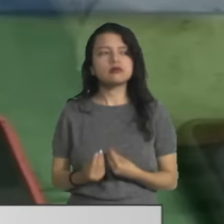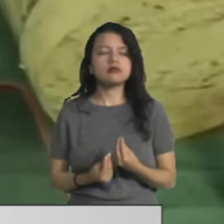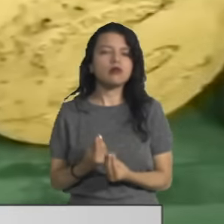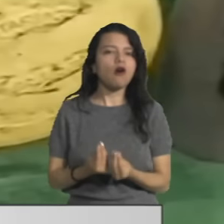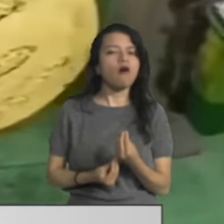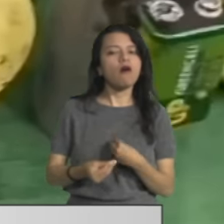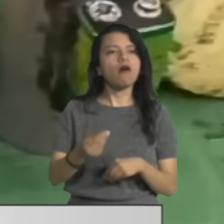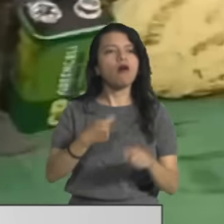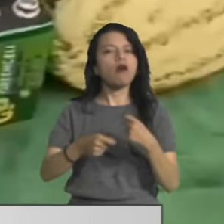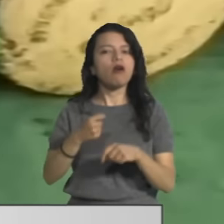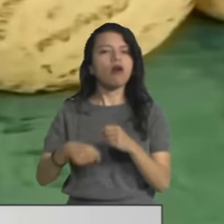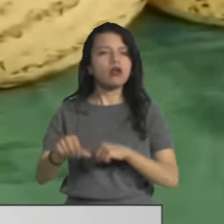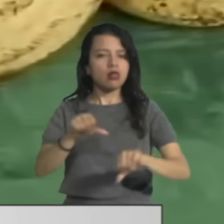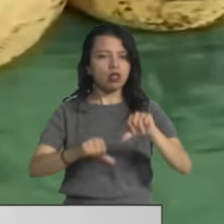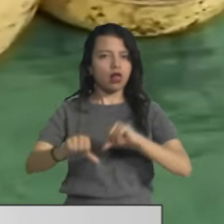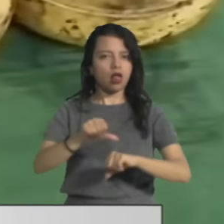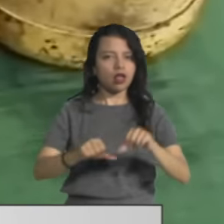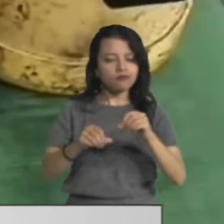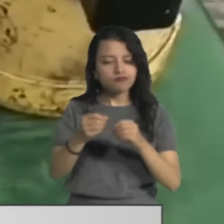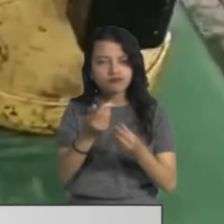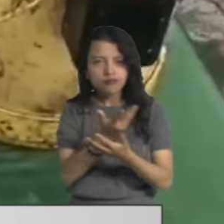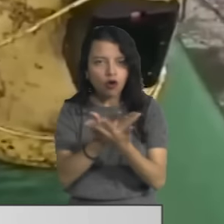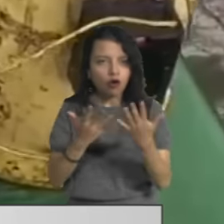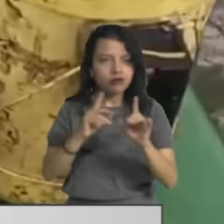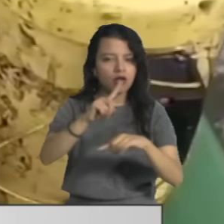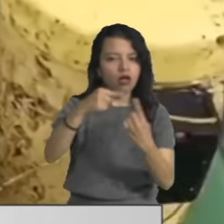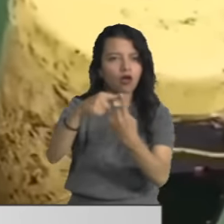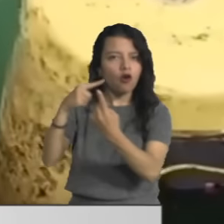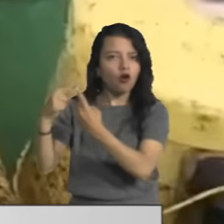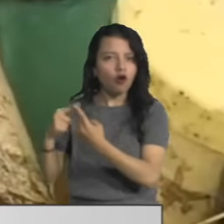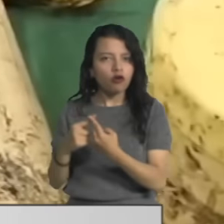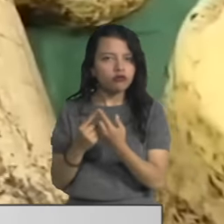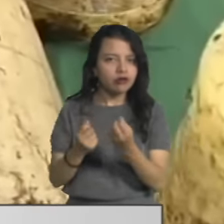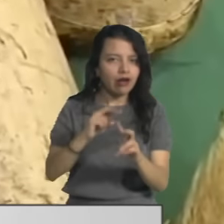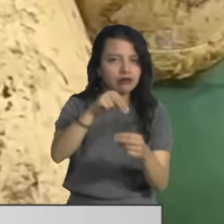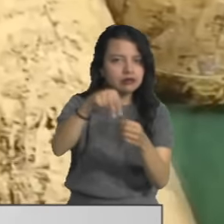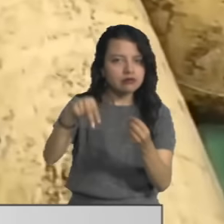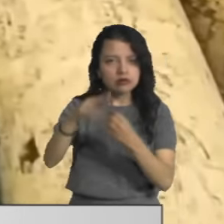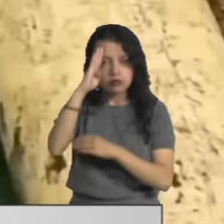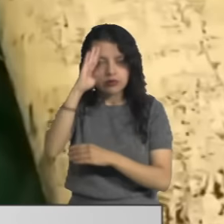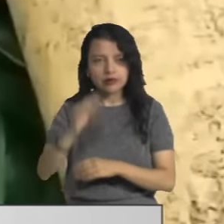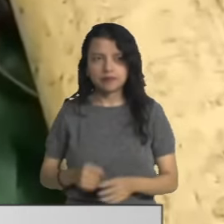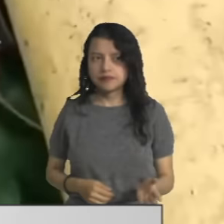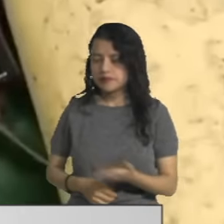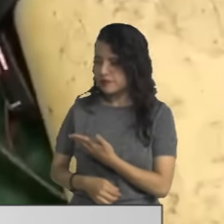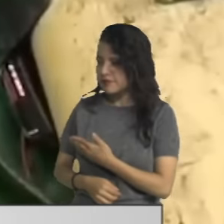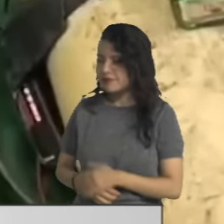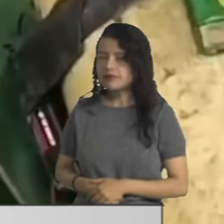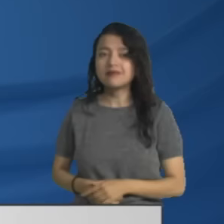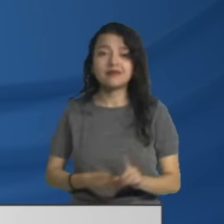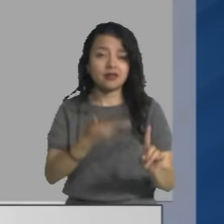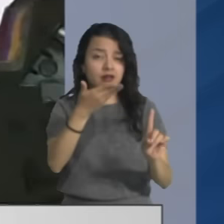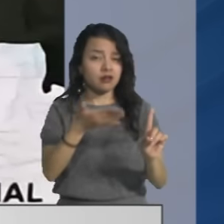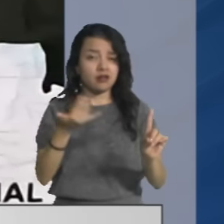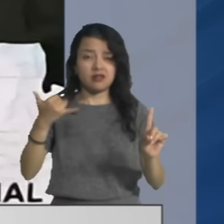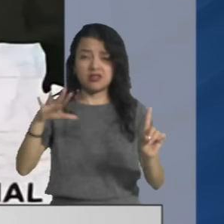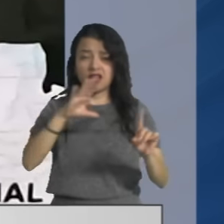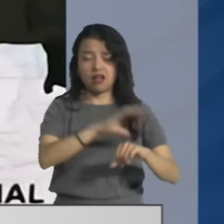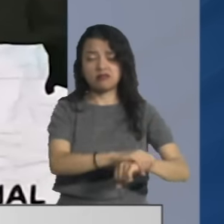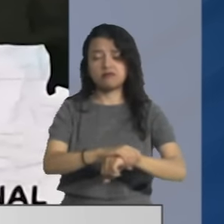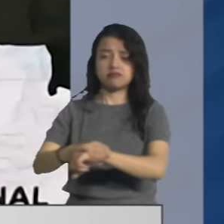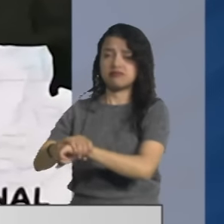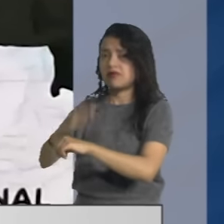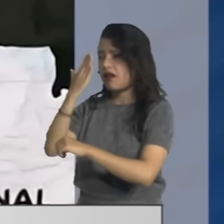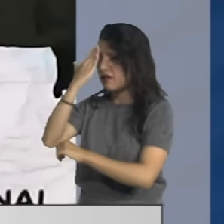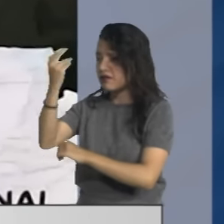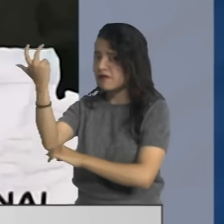subversiva para la materialización de acciones armadas contra la fuerza pública y población civil. El implicado fue dejado a disposición de la Fiscalía General